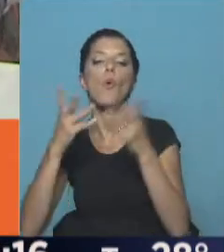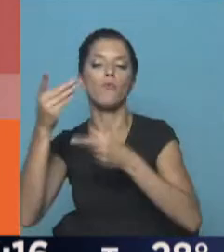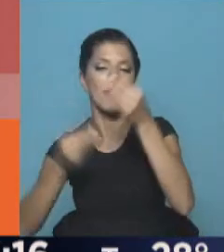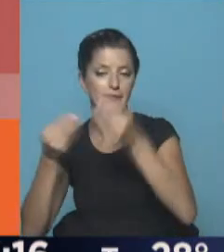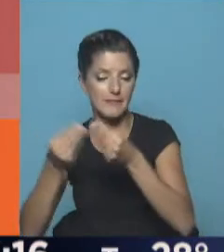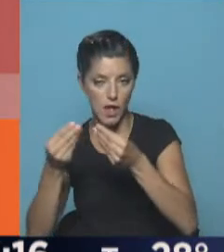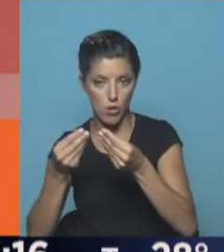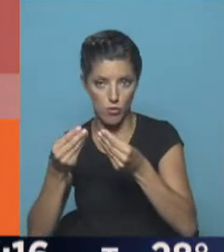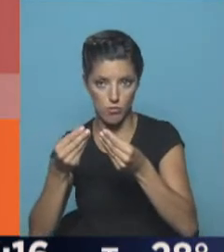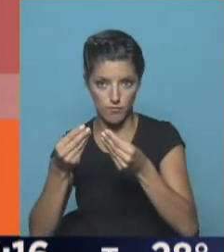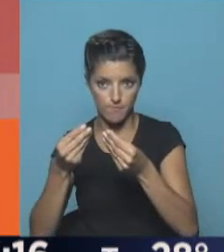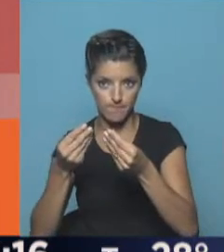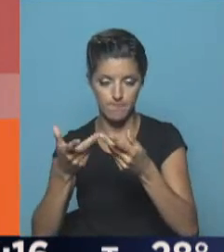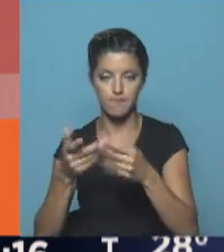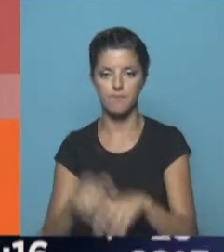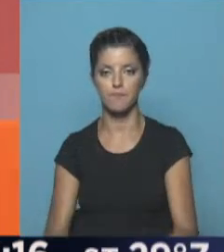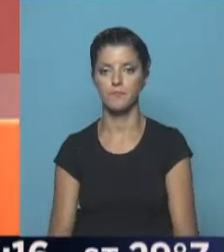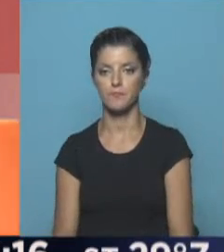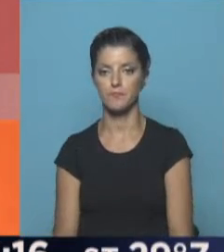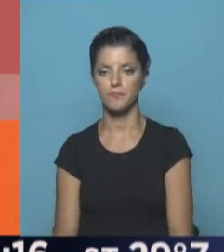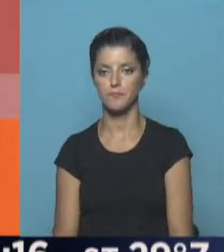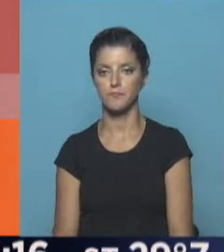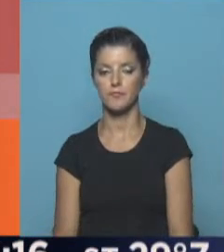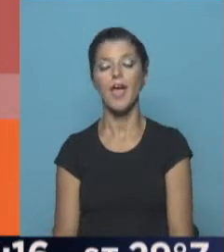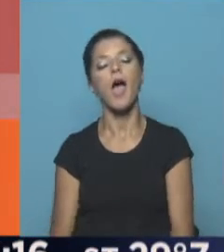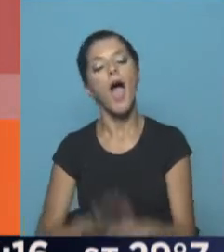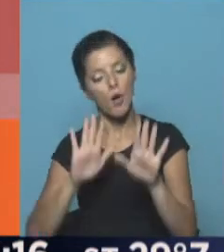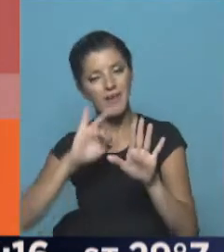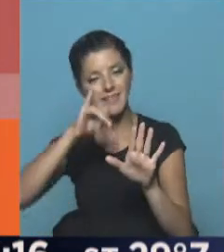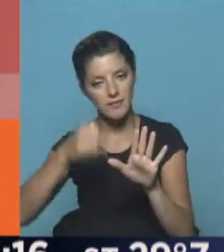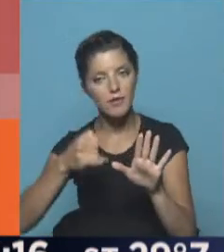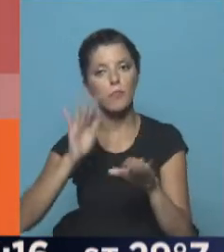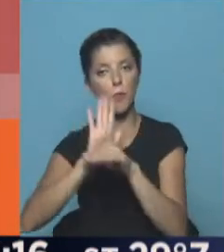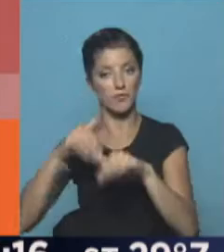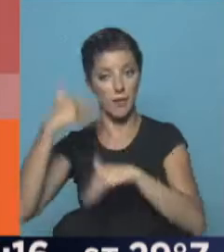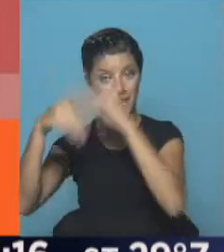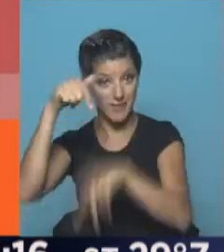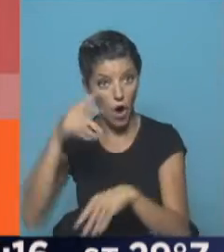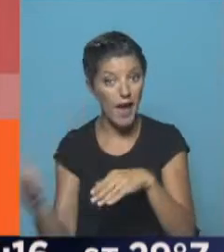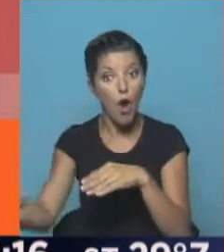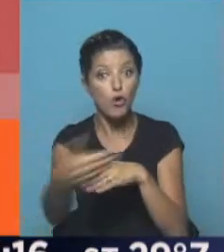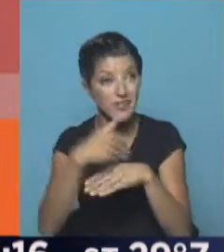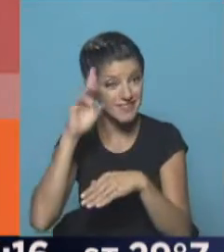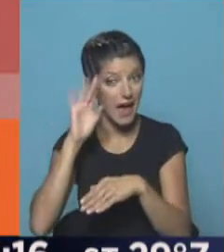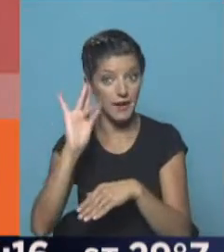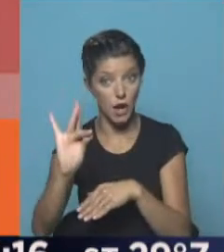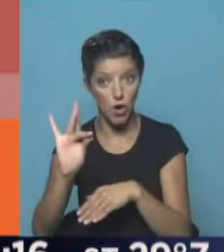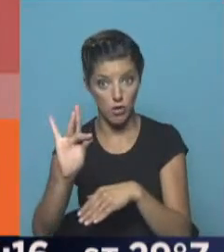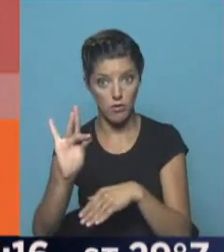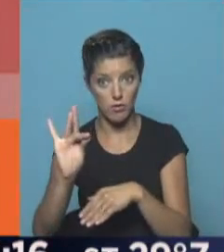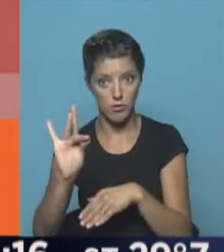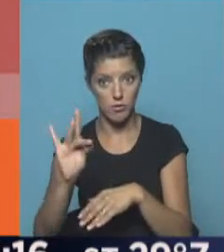este lo único que por ahí avanza y una una cosecha récord ahora este es quizás el